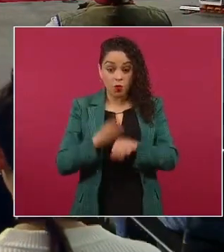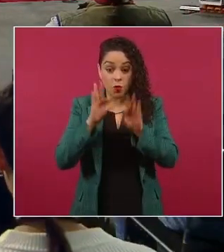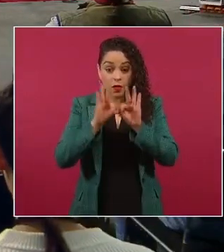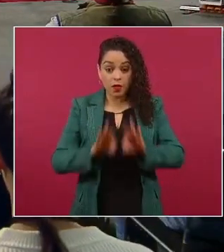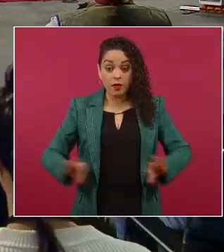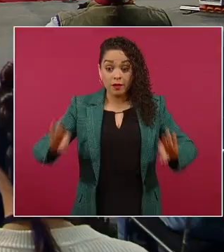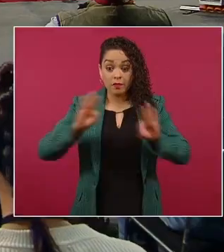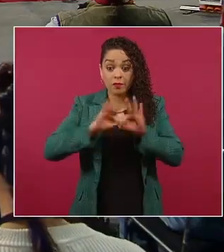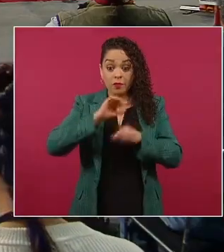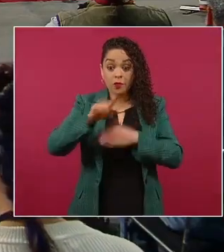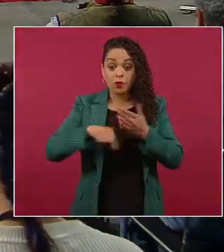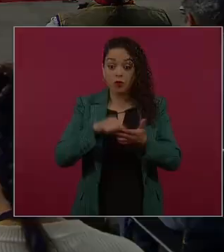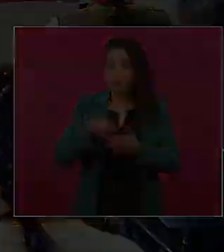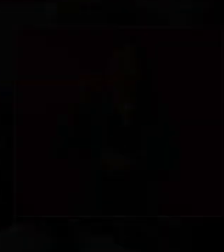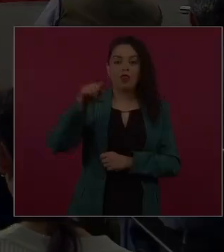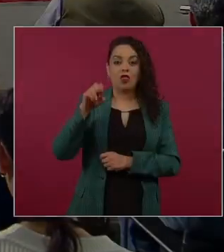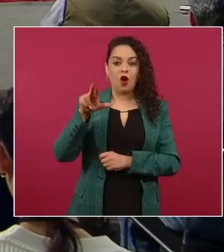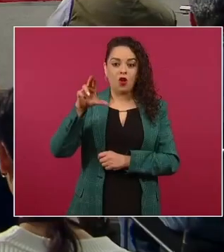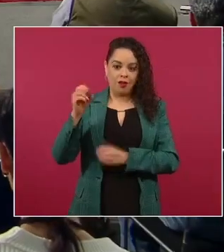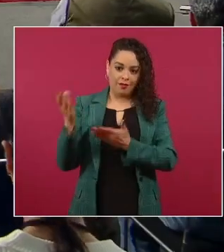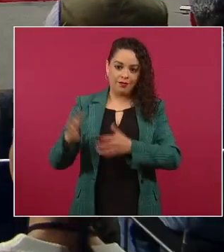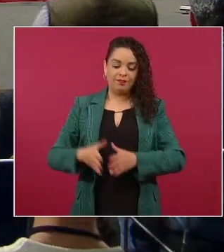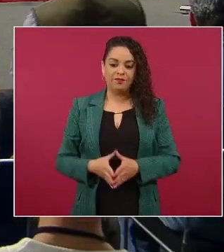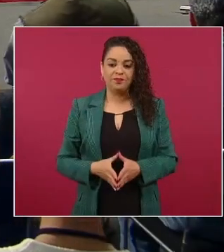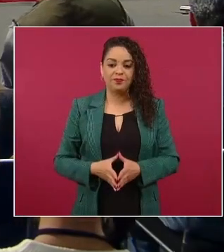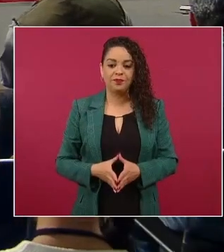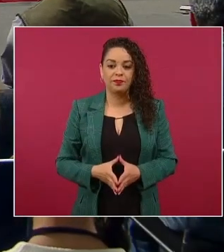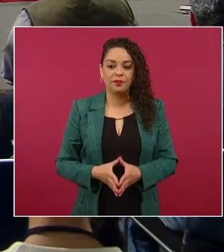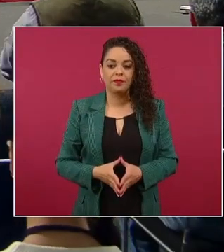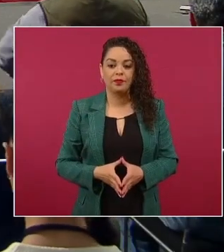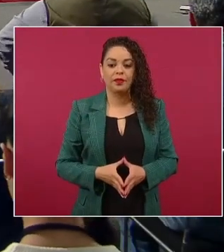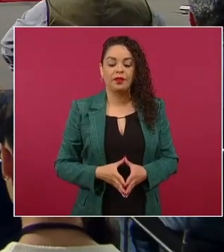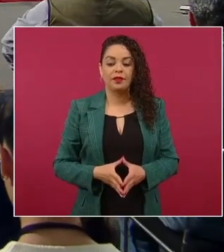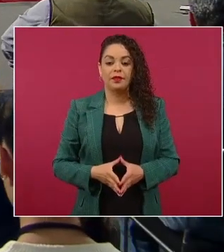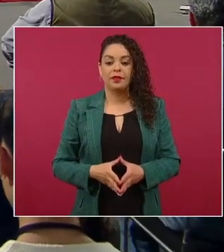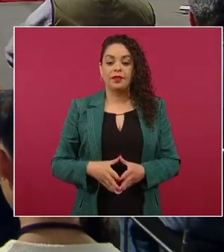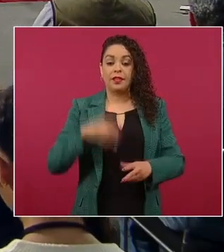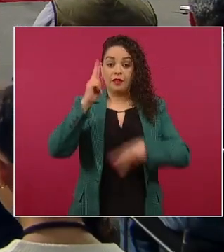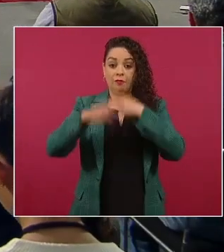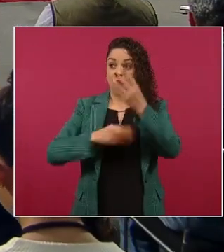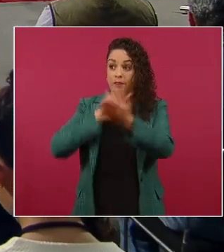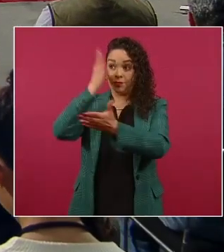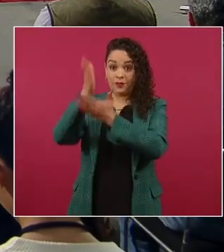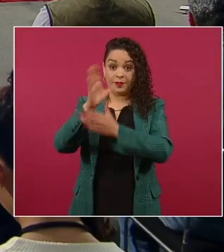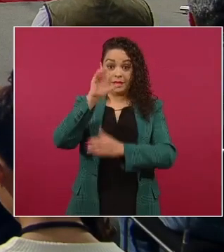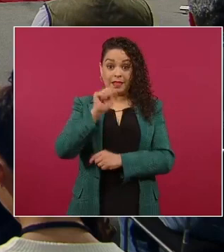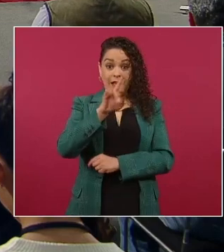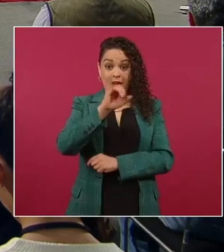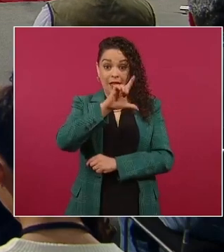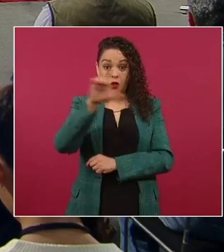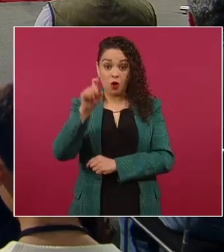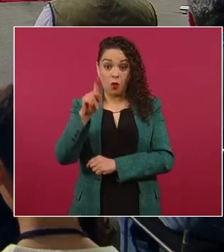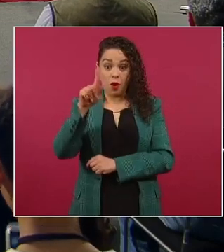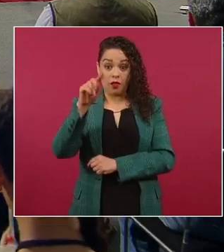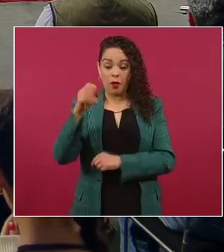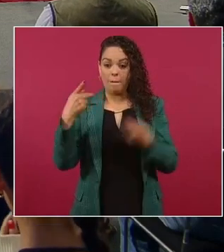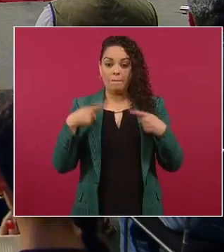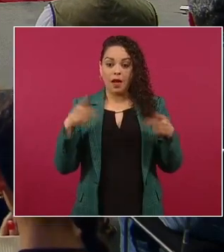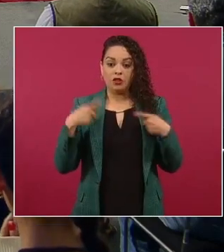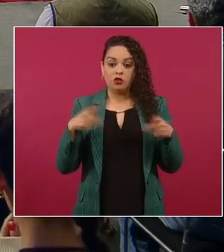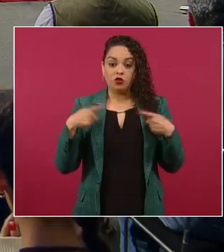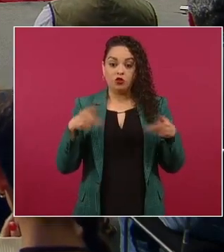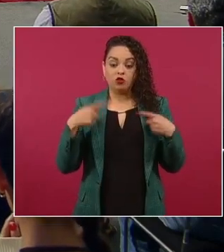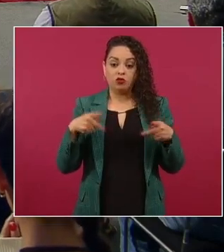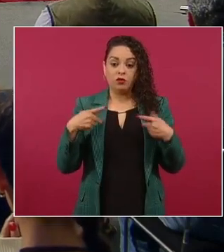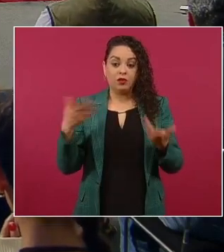estas obras para la gente. Cuando llegamos a Carrillo Puerto ahorita, pues había, pues la gente se iba porque no